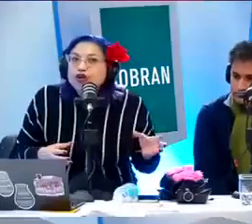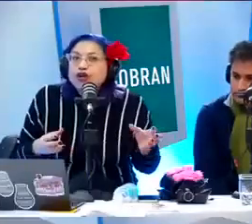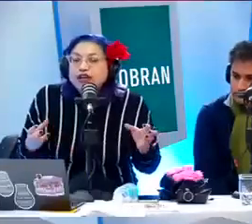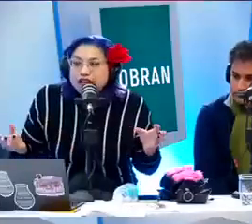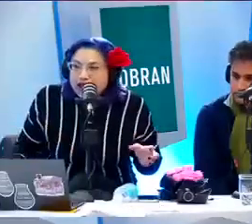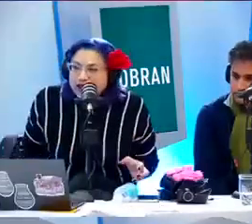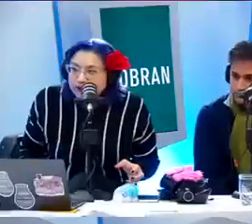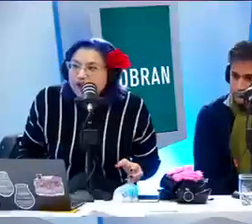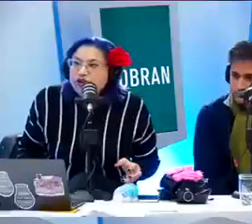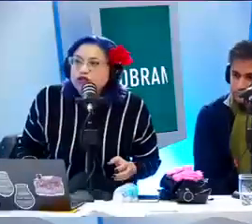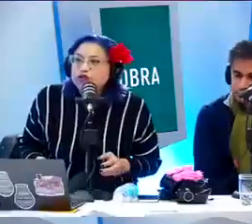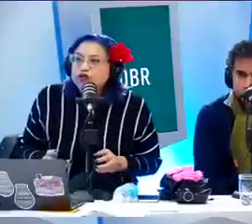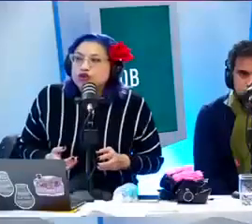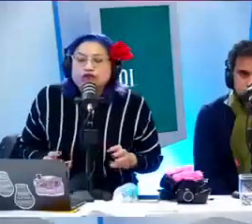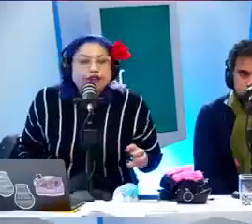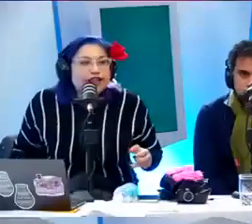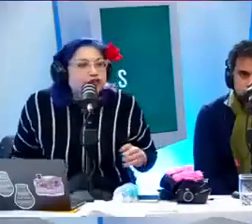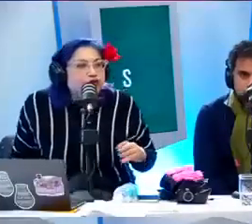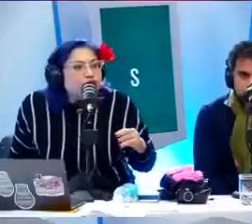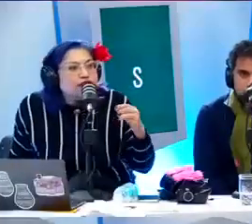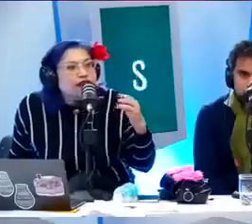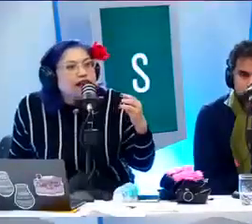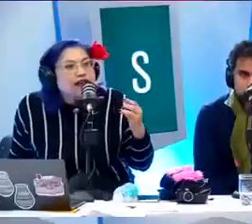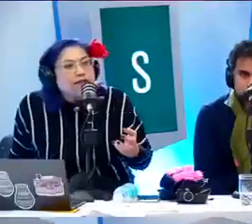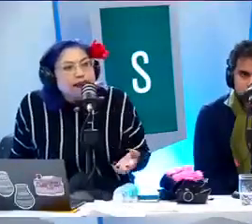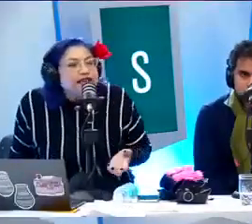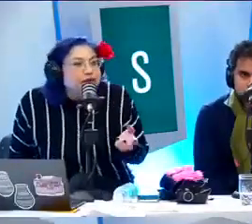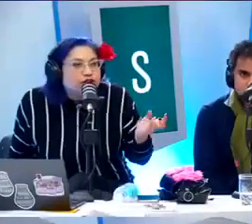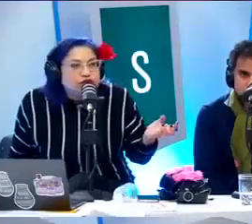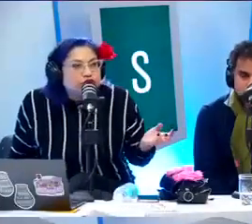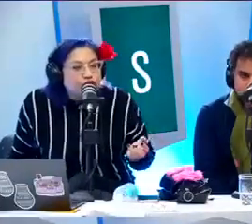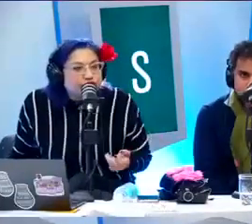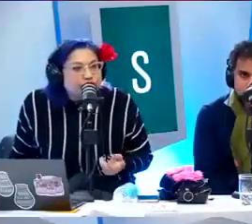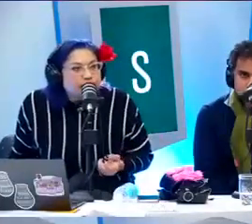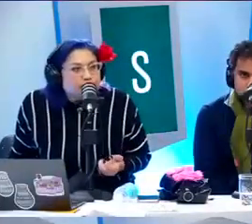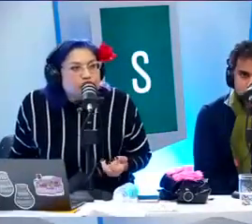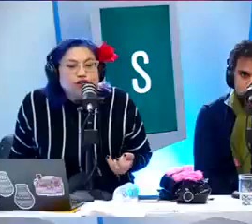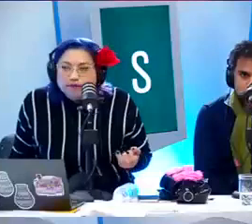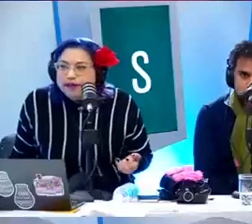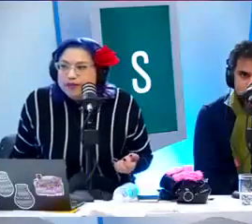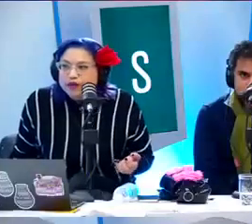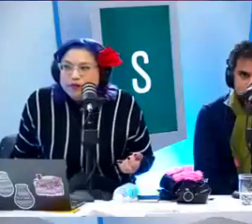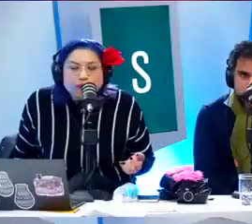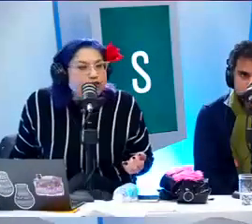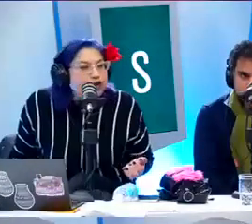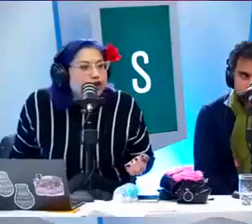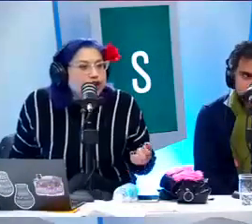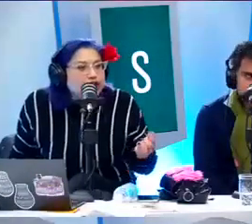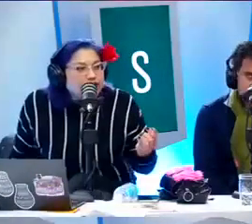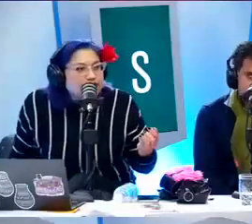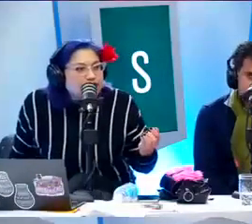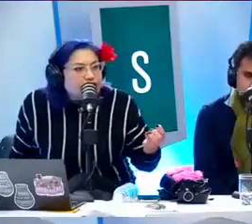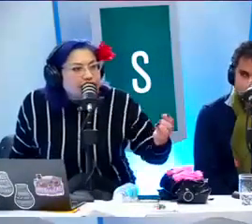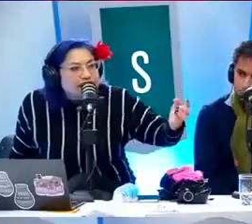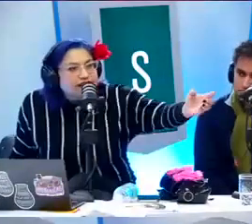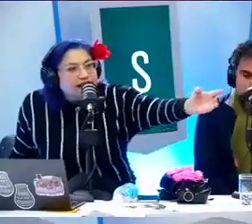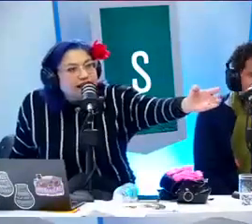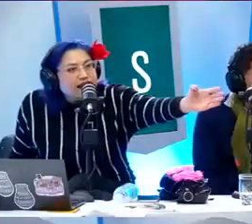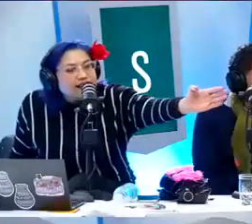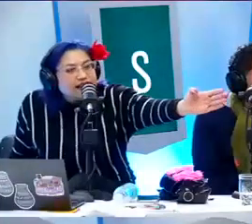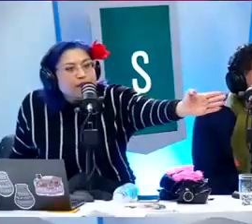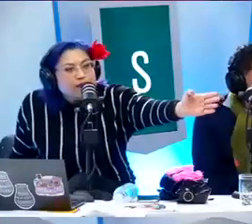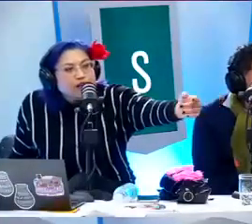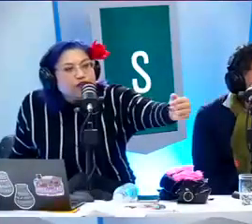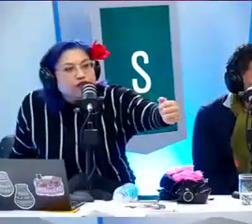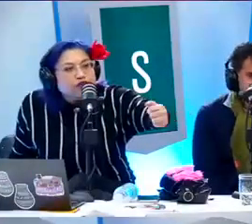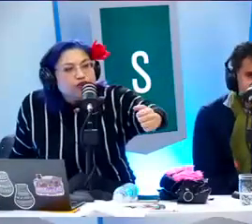con la nueva constitución, ¿verdad? Toda nuestra campaña, porque nosotros abiertamente hemos hecho campaña por el apruebo. Claro. Ahí